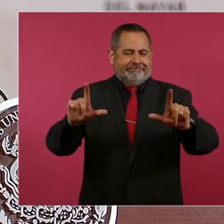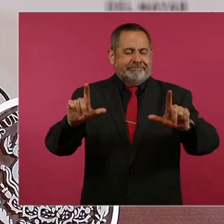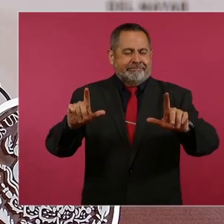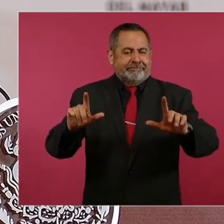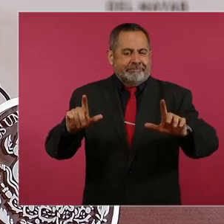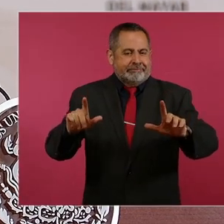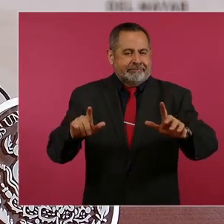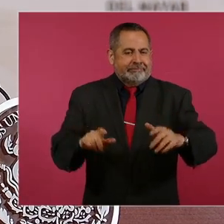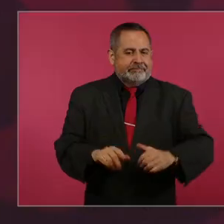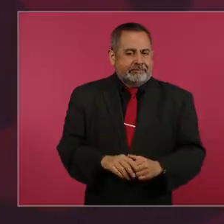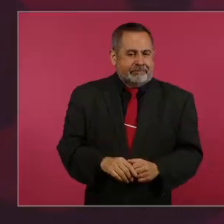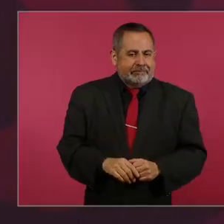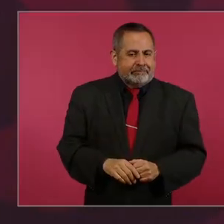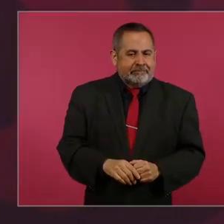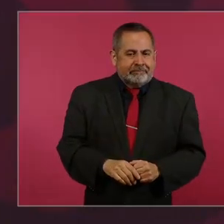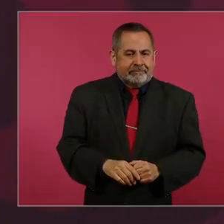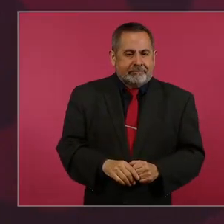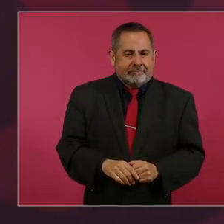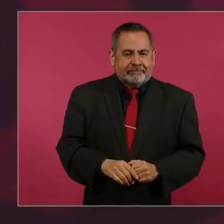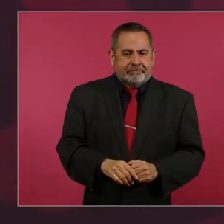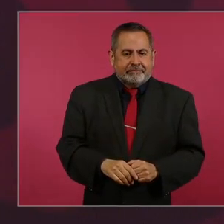no deben